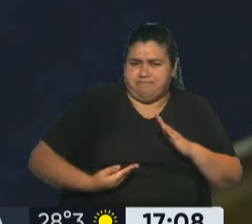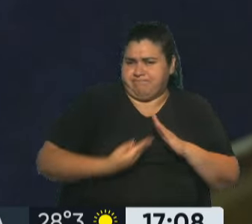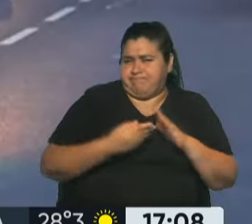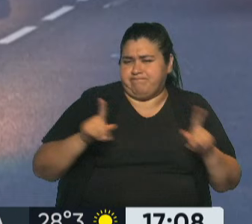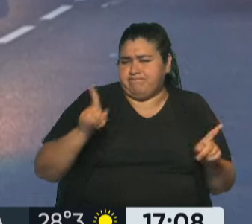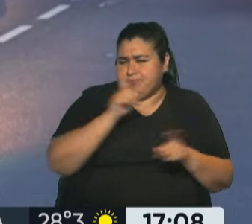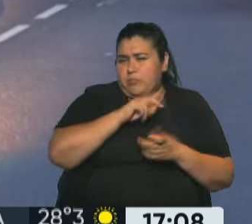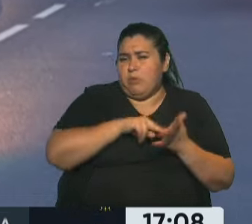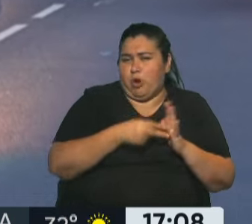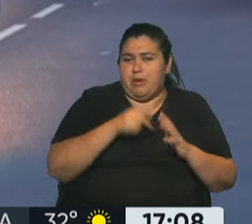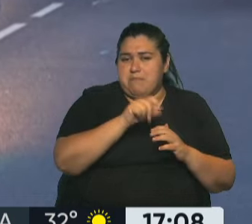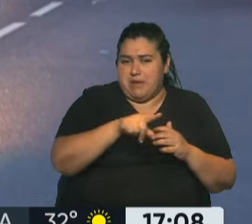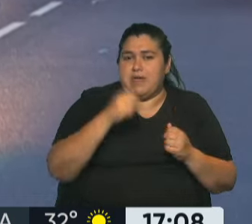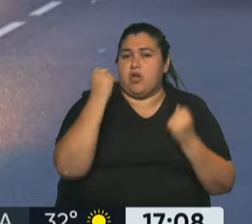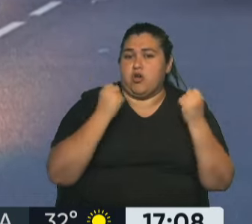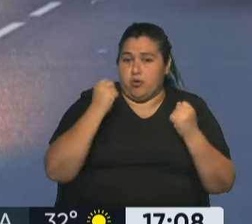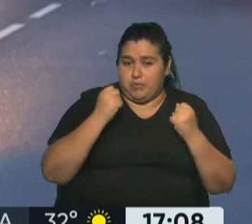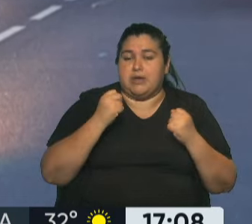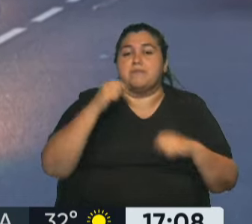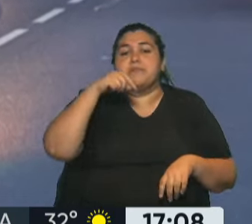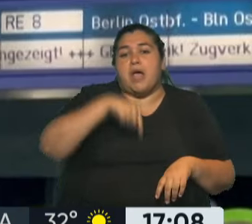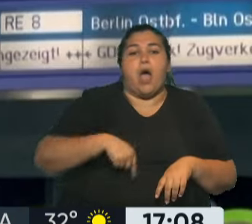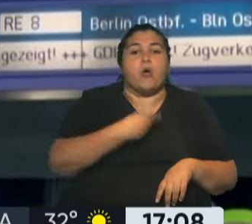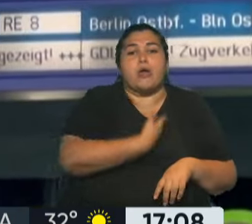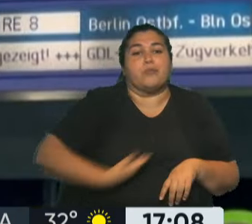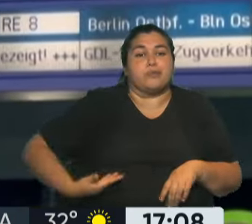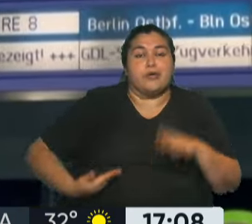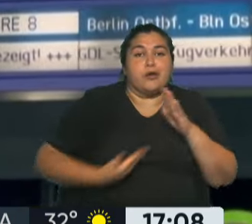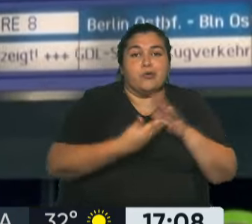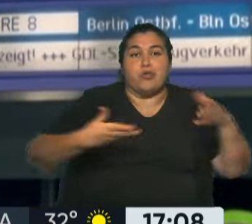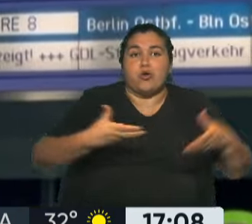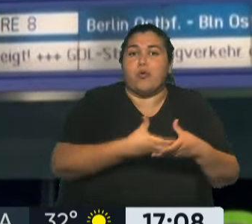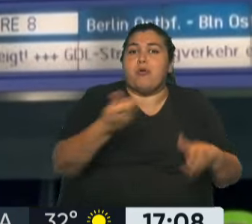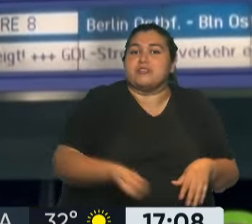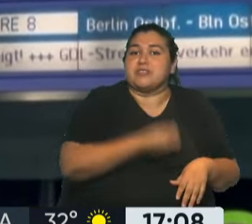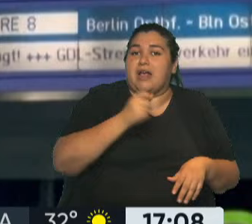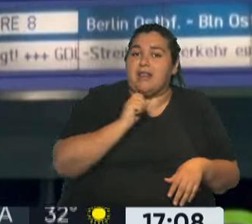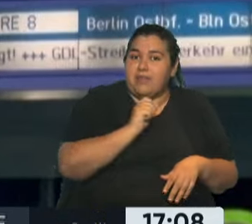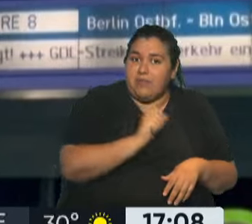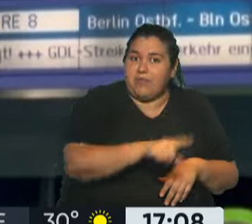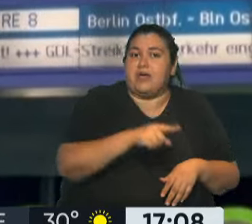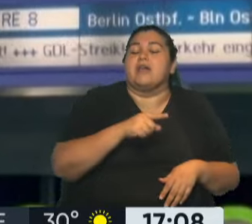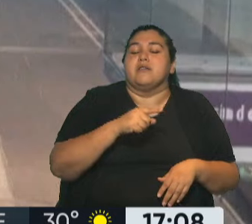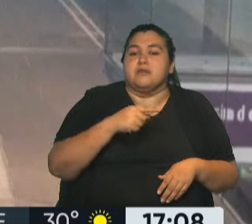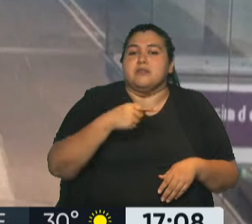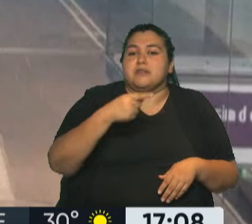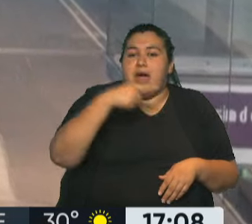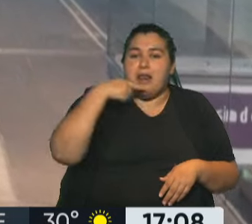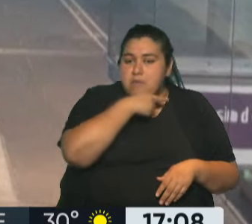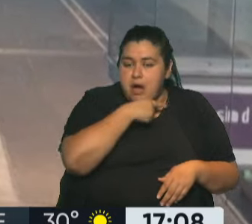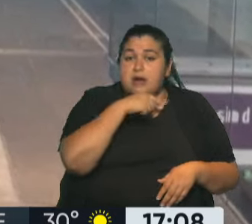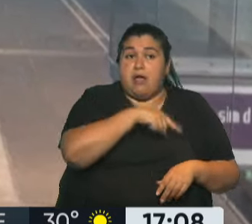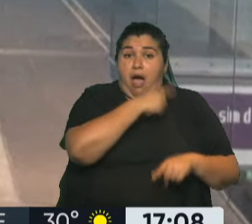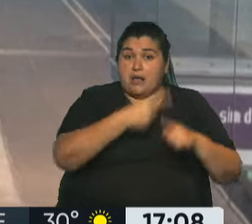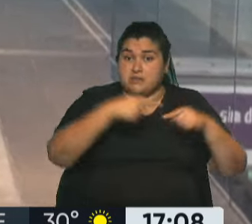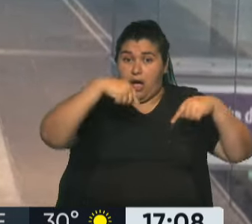que la impopularidad del canciller Olaf Scholz, líder del Partido Socialdemócrata, que ya se ubica en las encuestas por debajo de